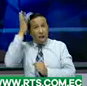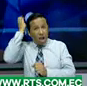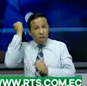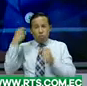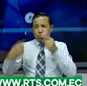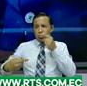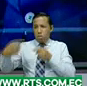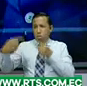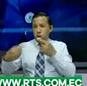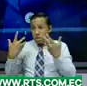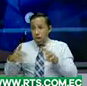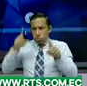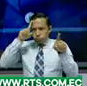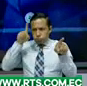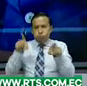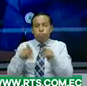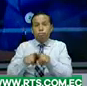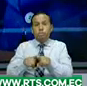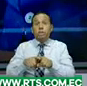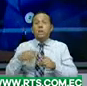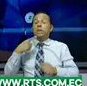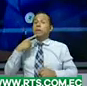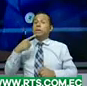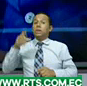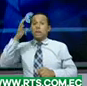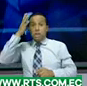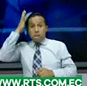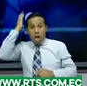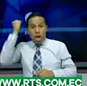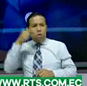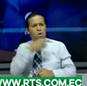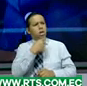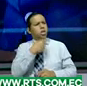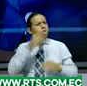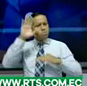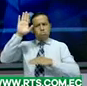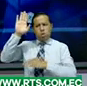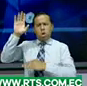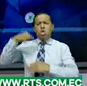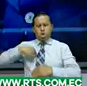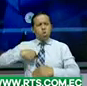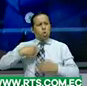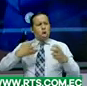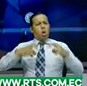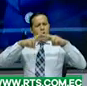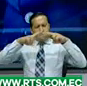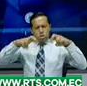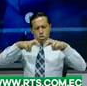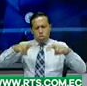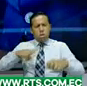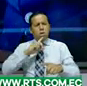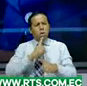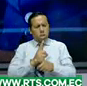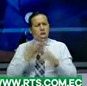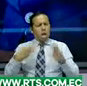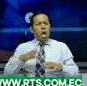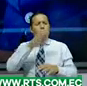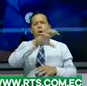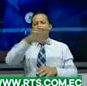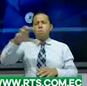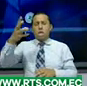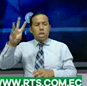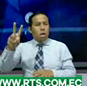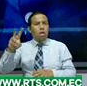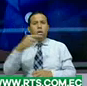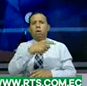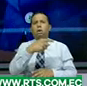Pérez solicitó revisar actas específicas en 16 provincias cuando el acuerdo era que se lo haga de forma aleatoria. Mientras tanto, Pérez aduce